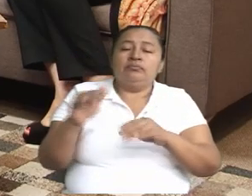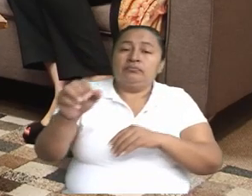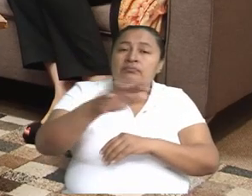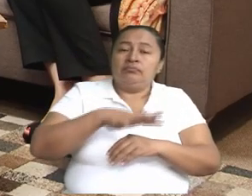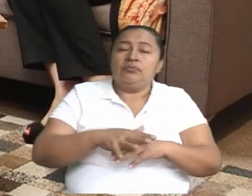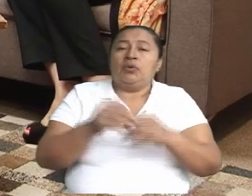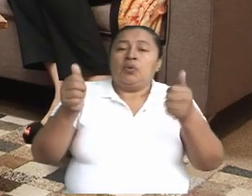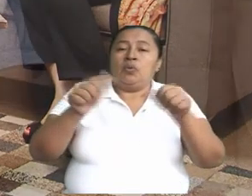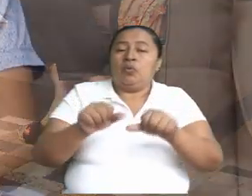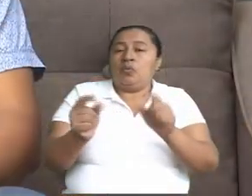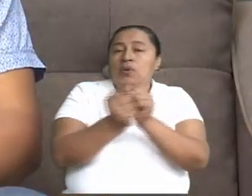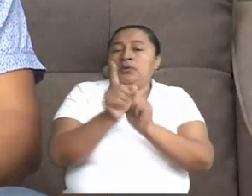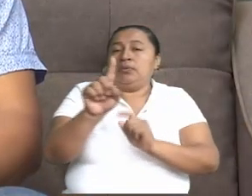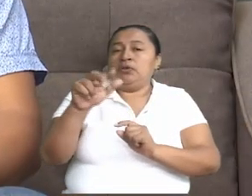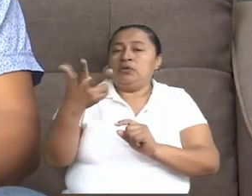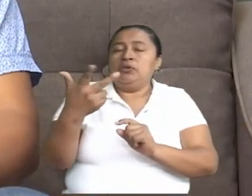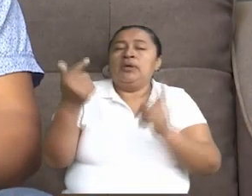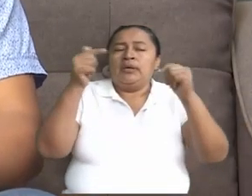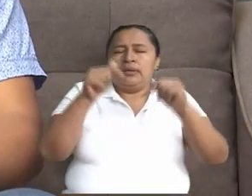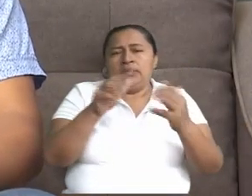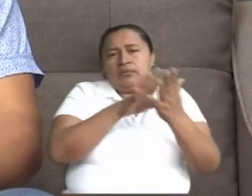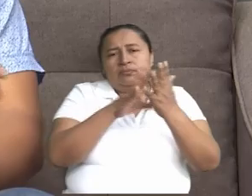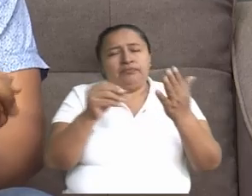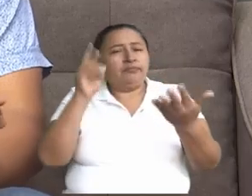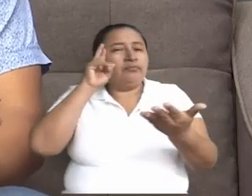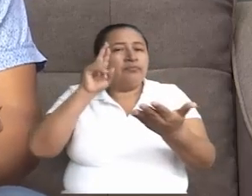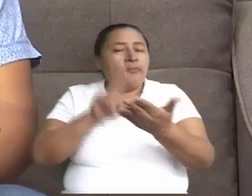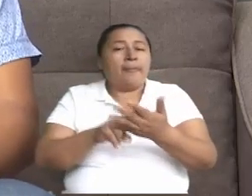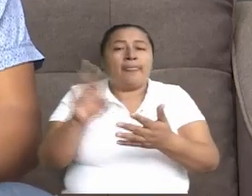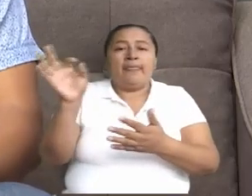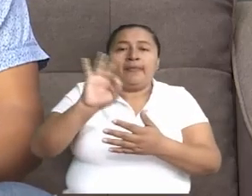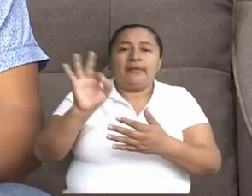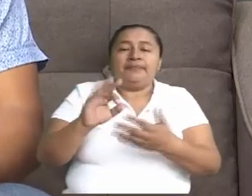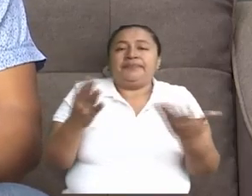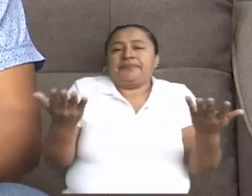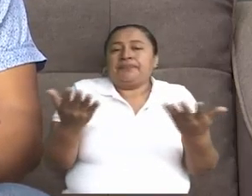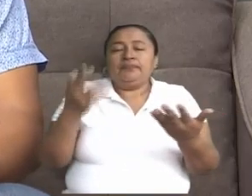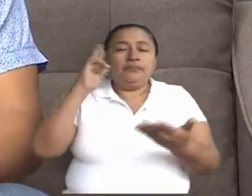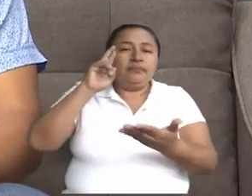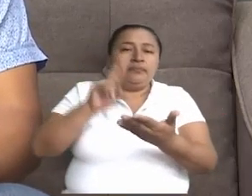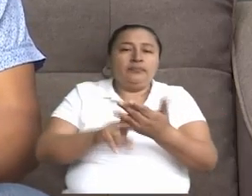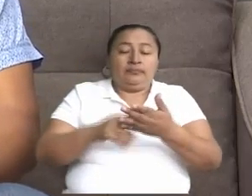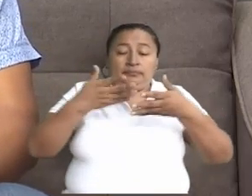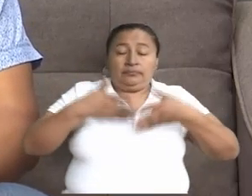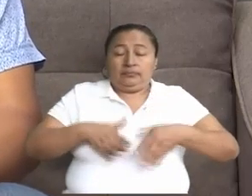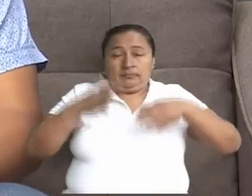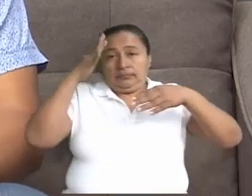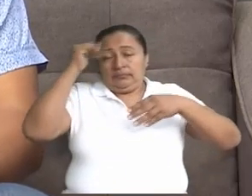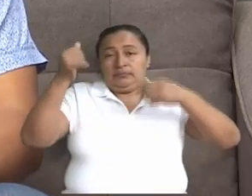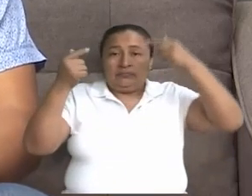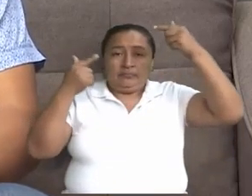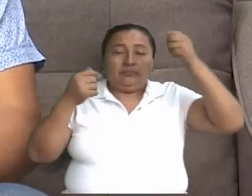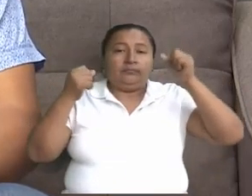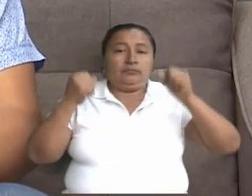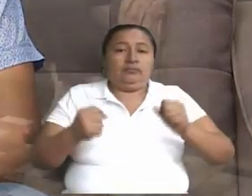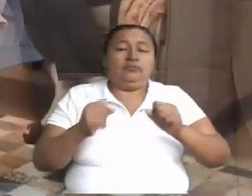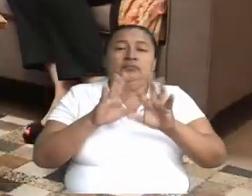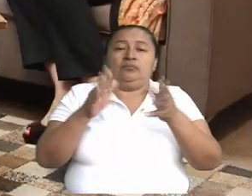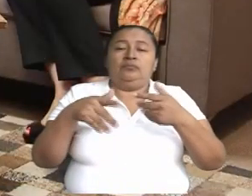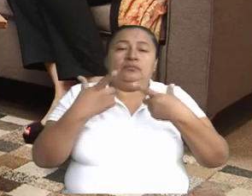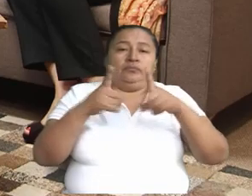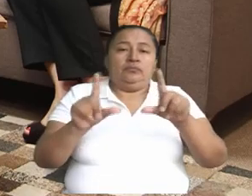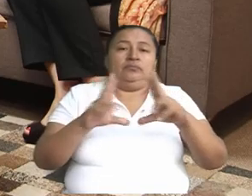18 y también ese legado y esa forma en la que recordamos el natalicio del general de hombres y mujeres libres de nuestro